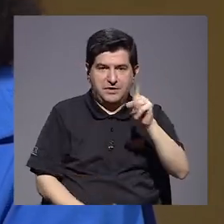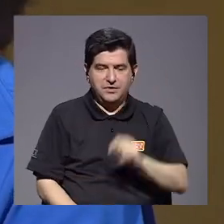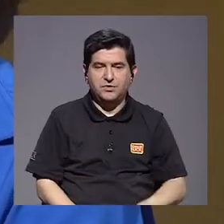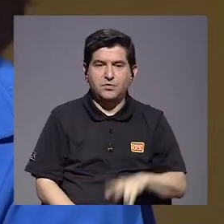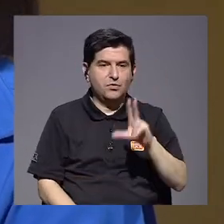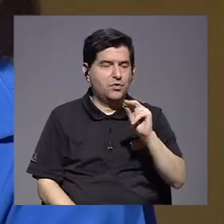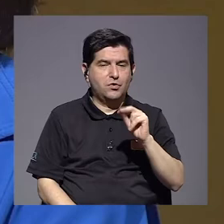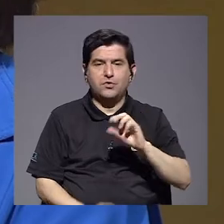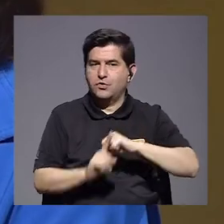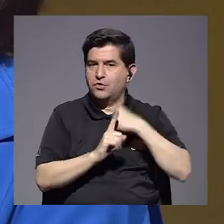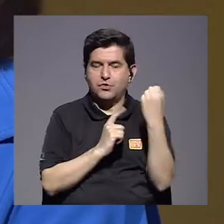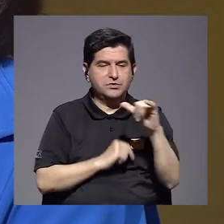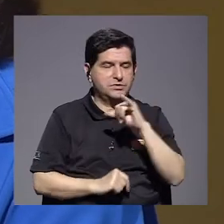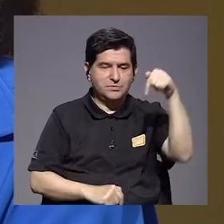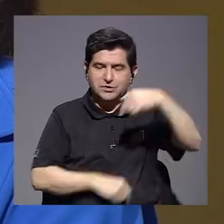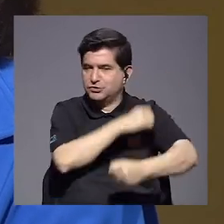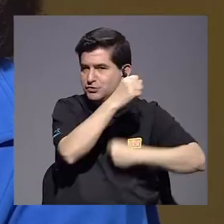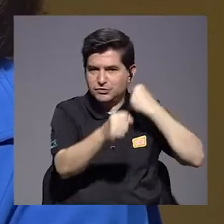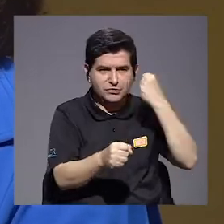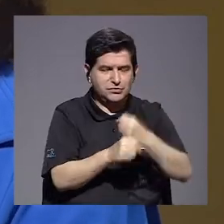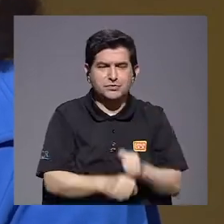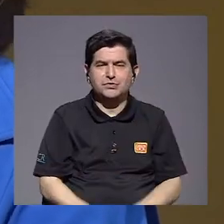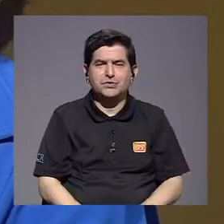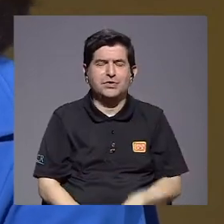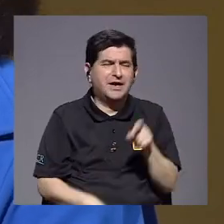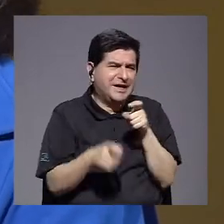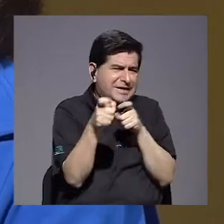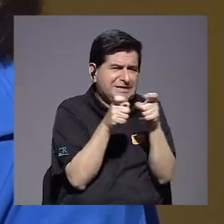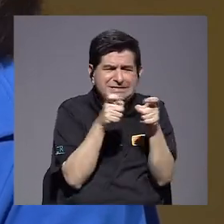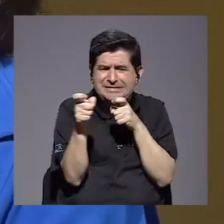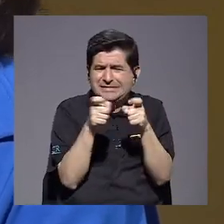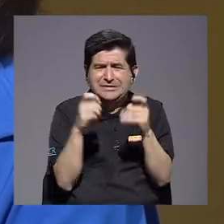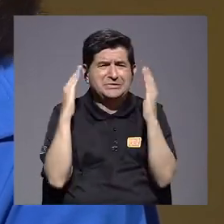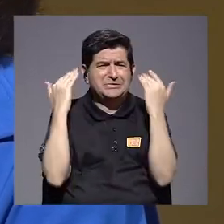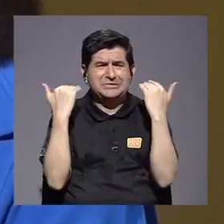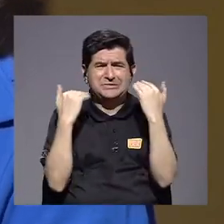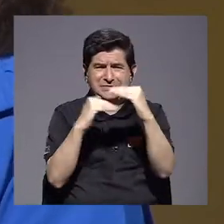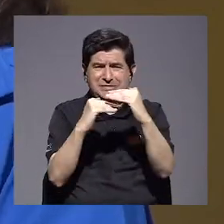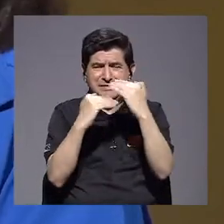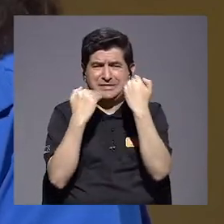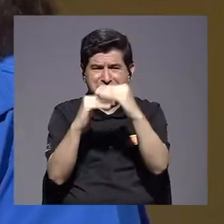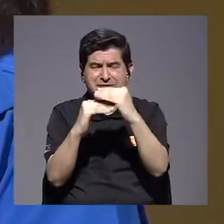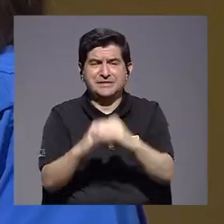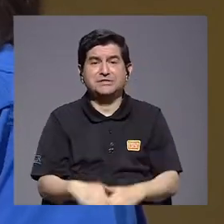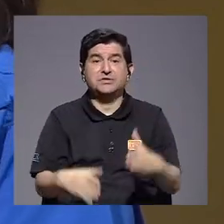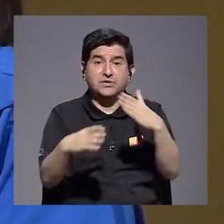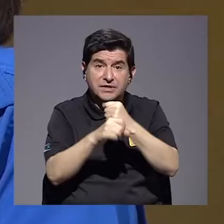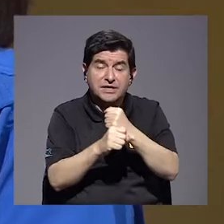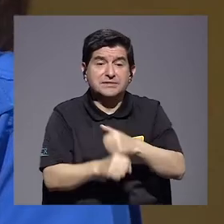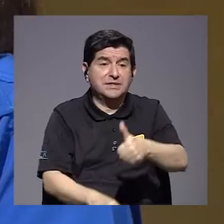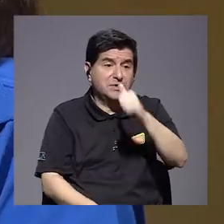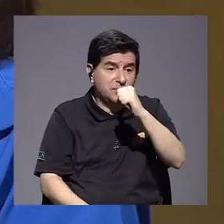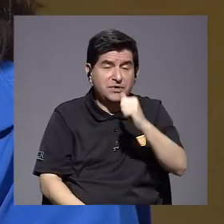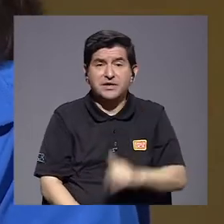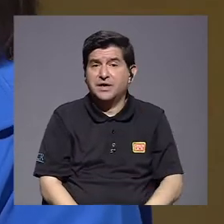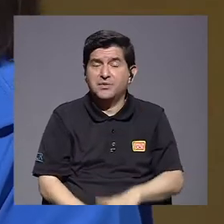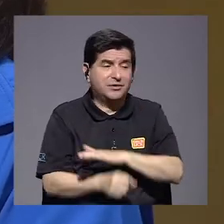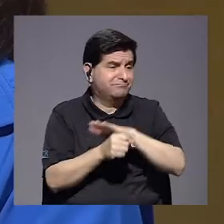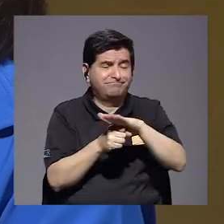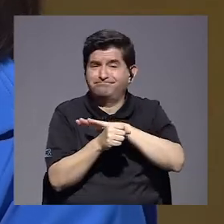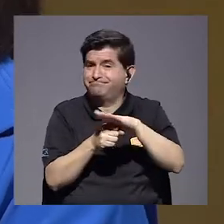2021, no vivamos lo que este año vivimos de grandes racionamientos que tuvimos y que teníamos que hacerlo porque el agua